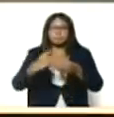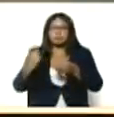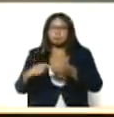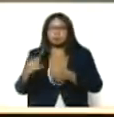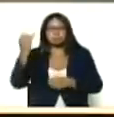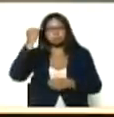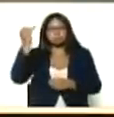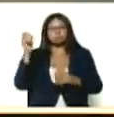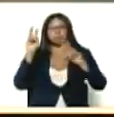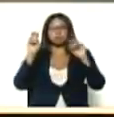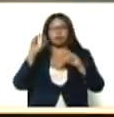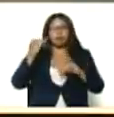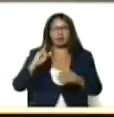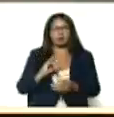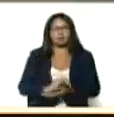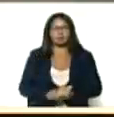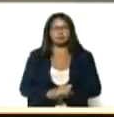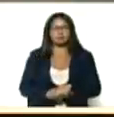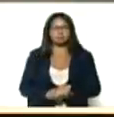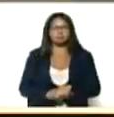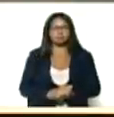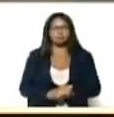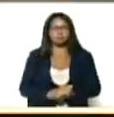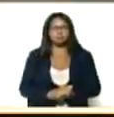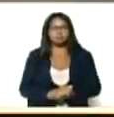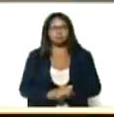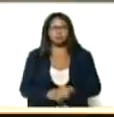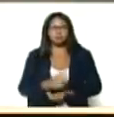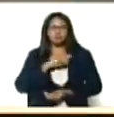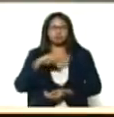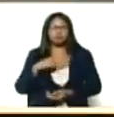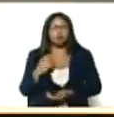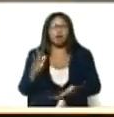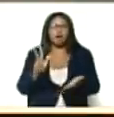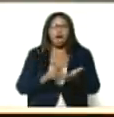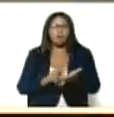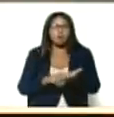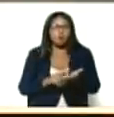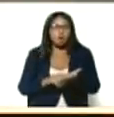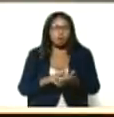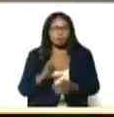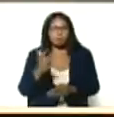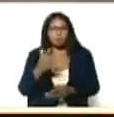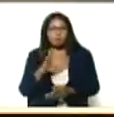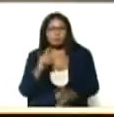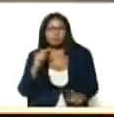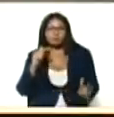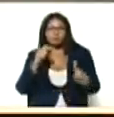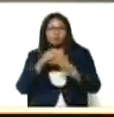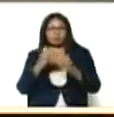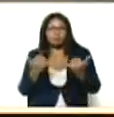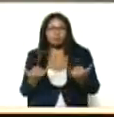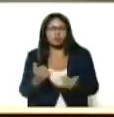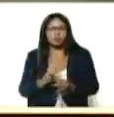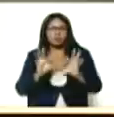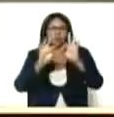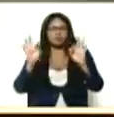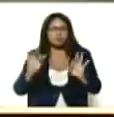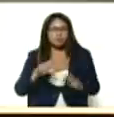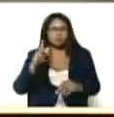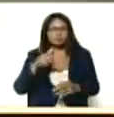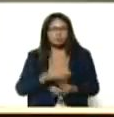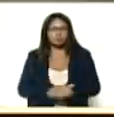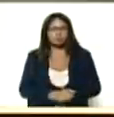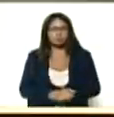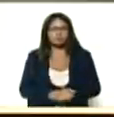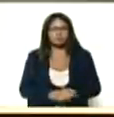ideas. Hemos preaprobado una ruta y un método. Y